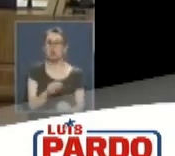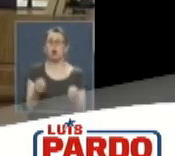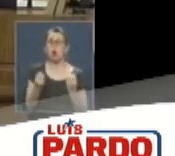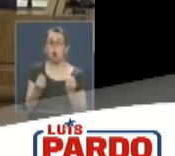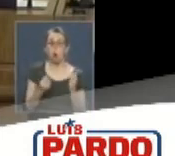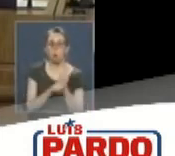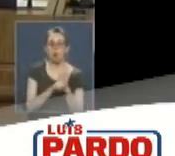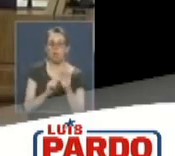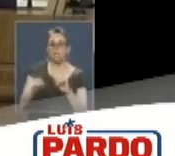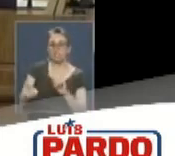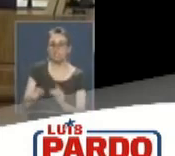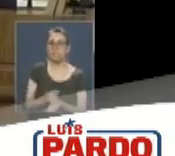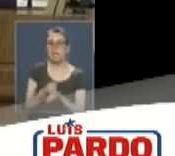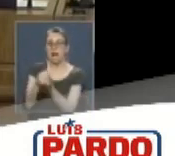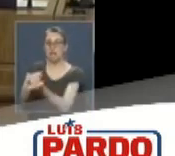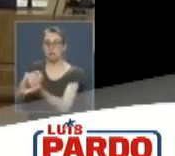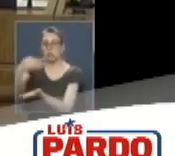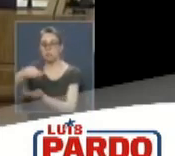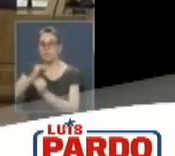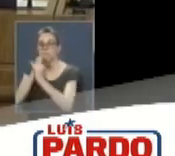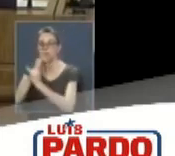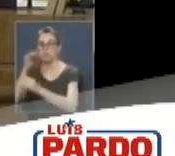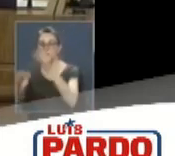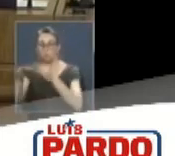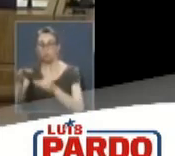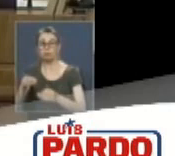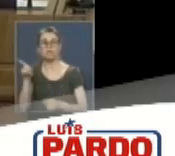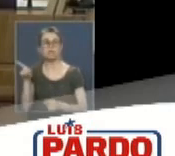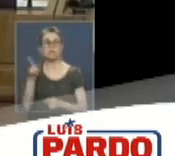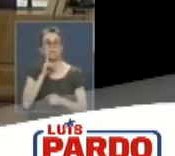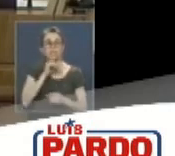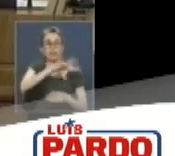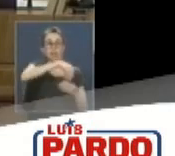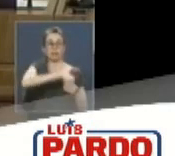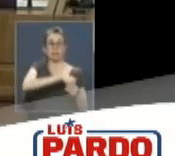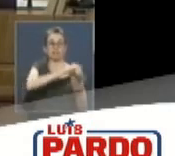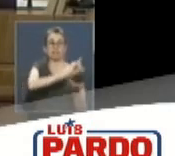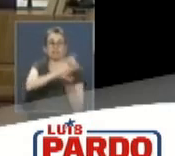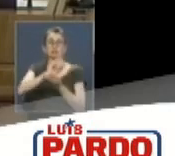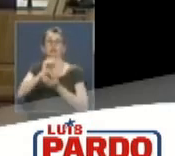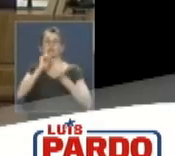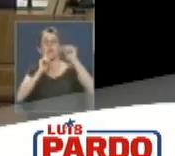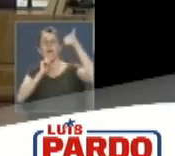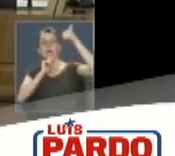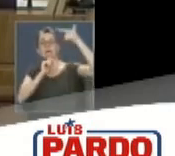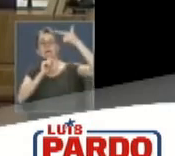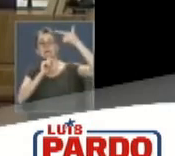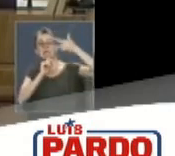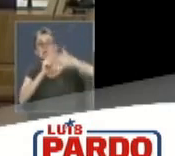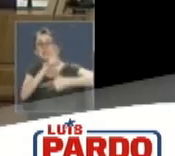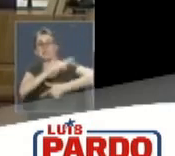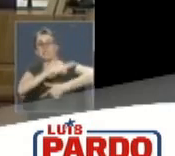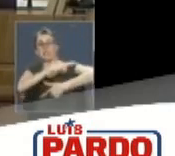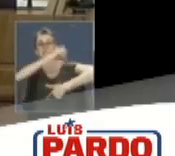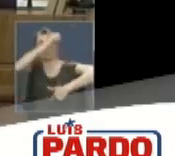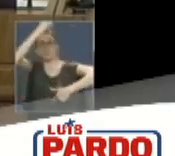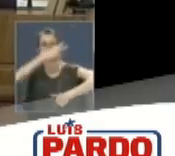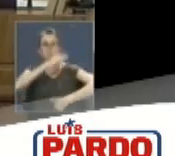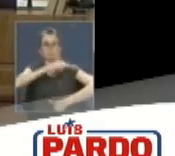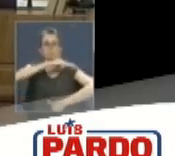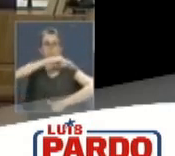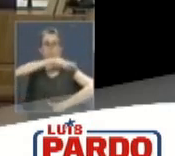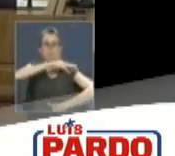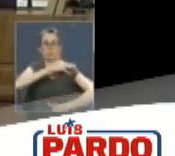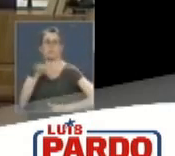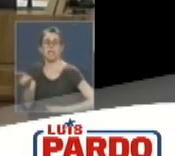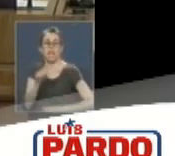puede exigir colaboración eficaz a personas que operaron en el marco de instituciones jerarquizadas, con acceso restringido a la información, tanto por